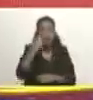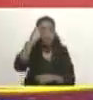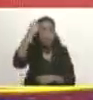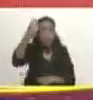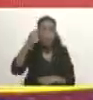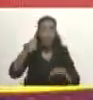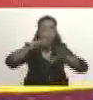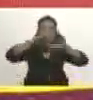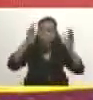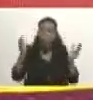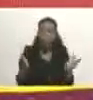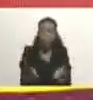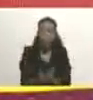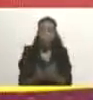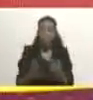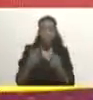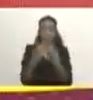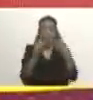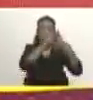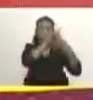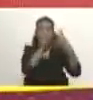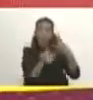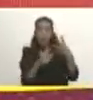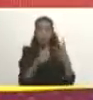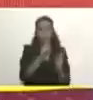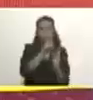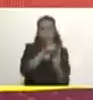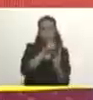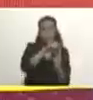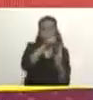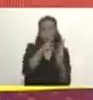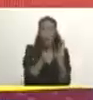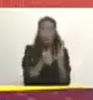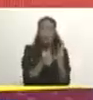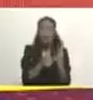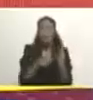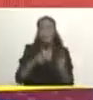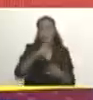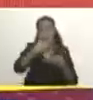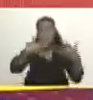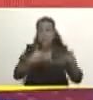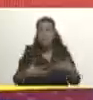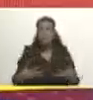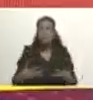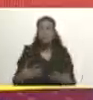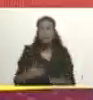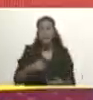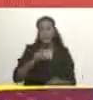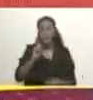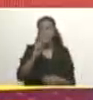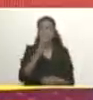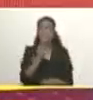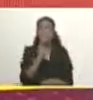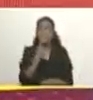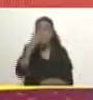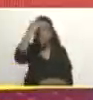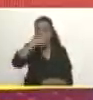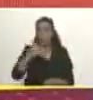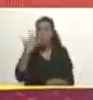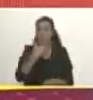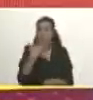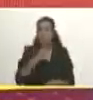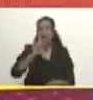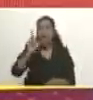orden mundial bajo la sombra de cuatro paraguas, escrita por mi general en jefe, Padrino López, en su libro